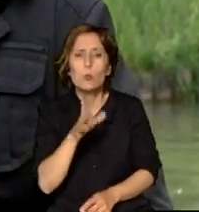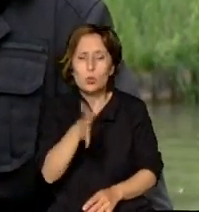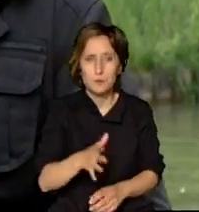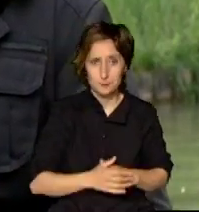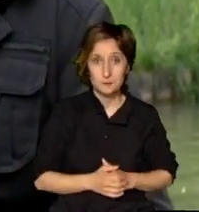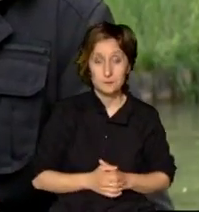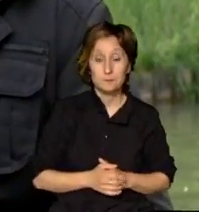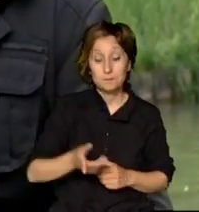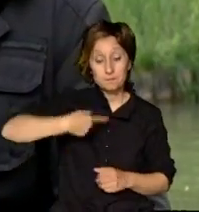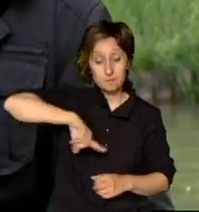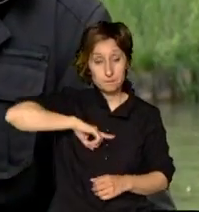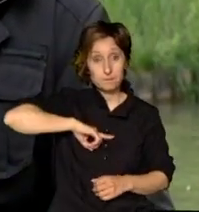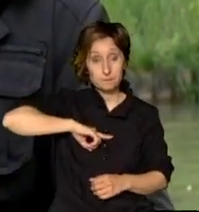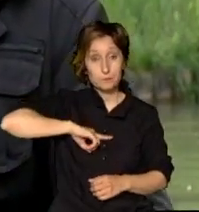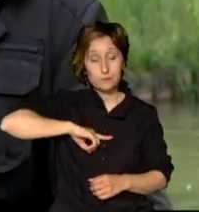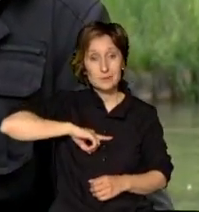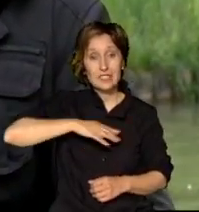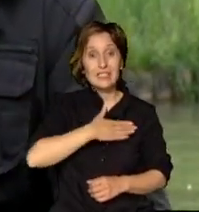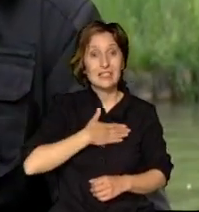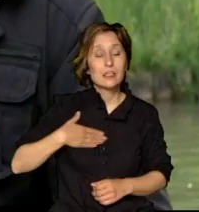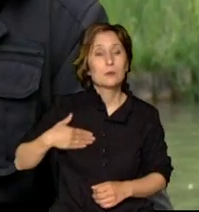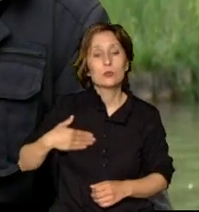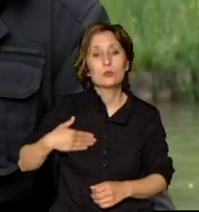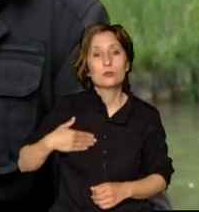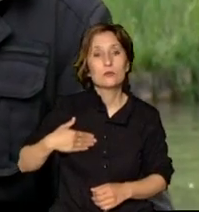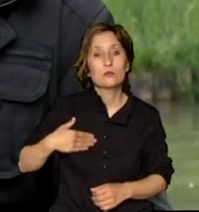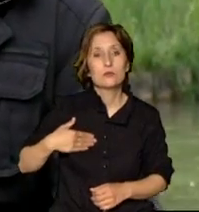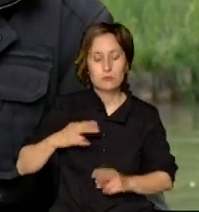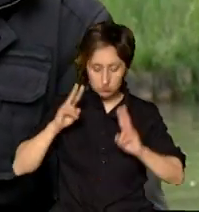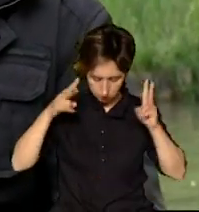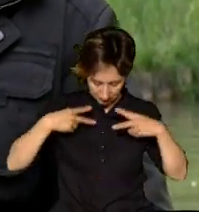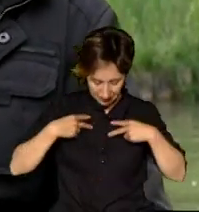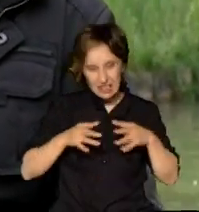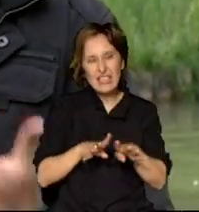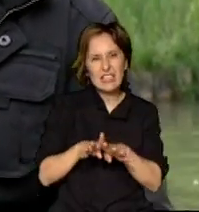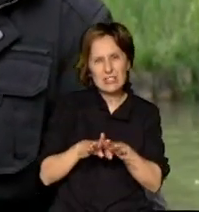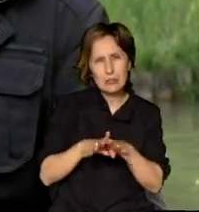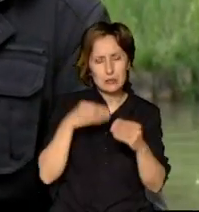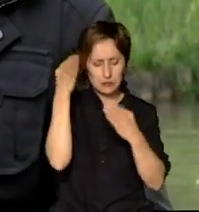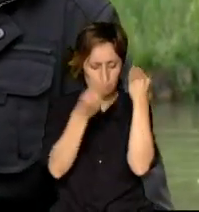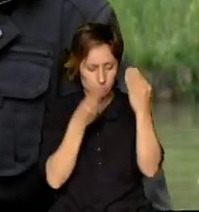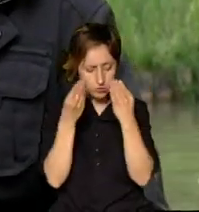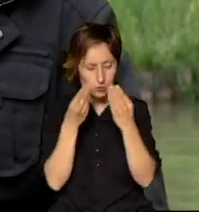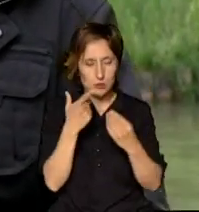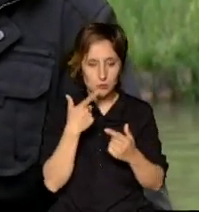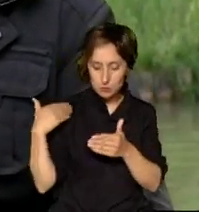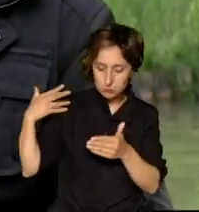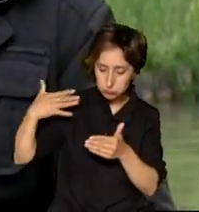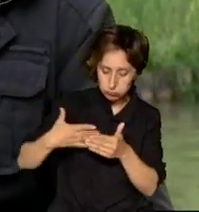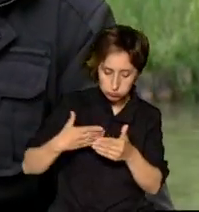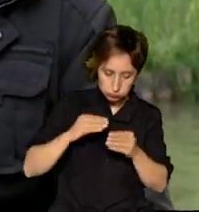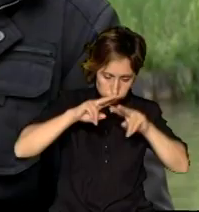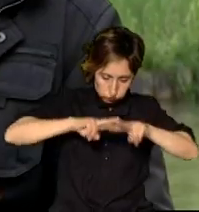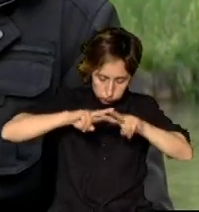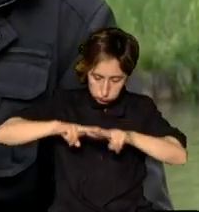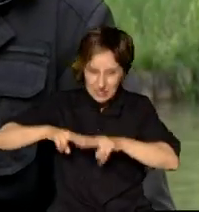ahí también queremos, ¿no? hacer, digamos, una autocrítica, una autorreflexión y mirar en nuestros procedimientos, en nuestras predicciones,